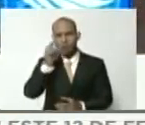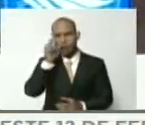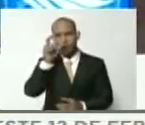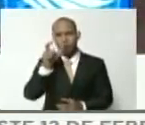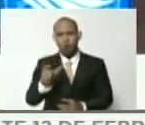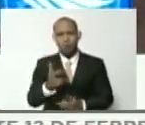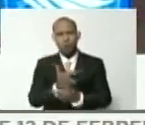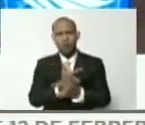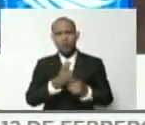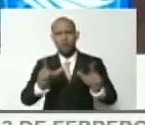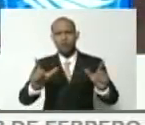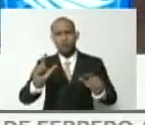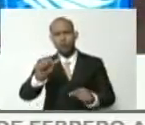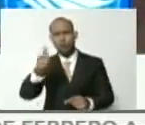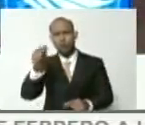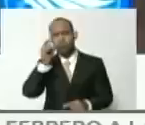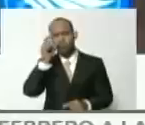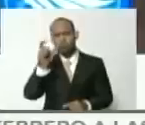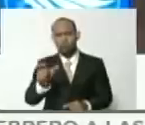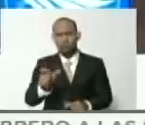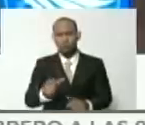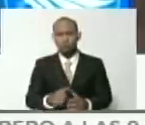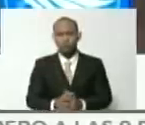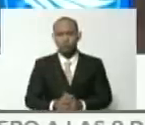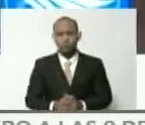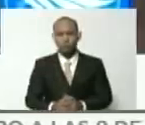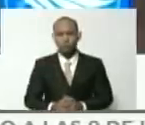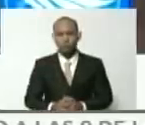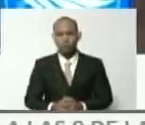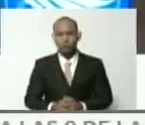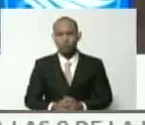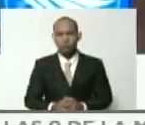libertador del Vietnam, el tío Ho Chi Minh.